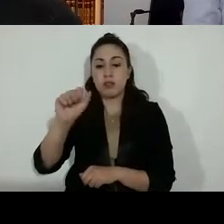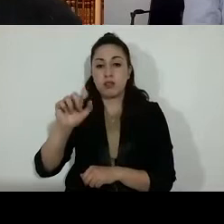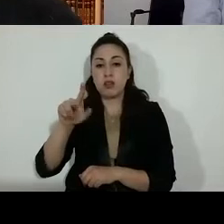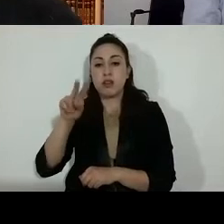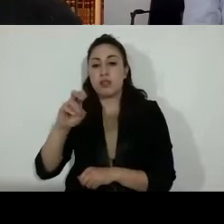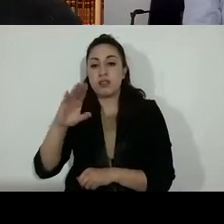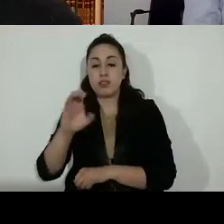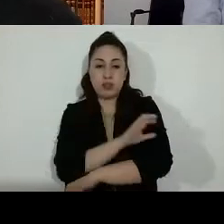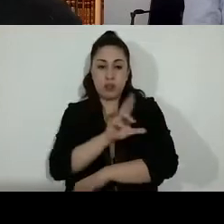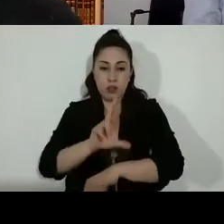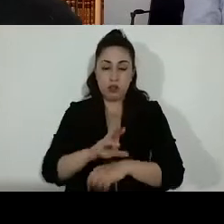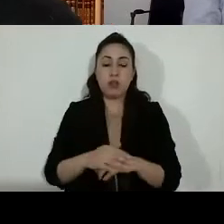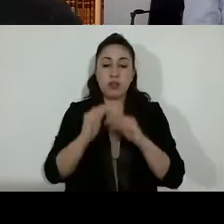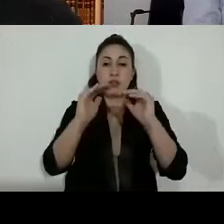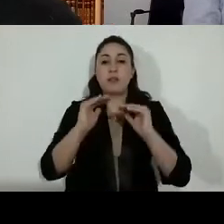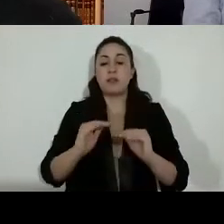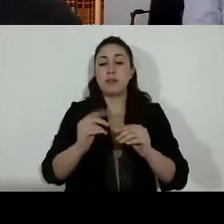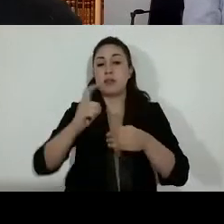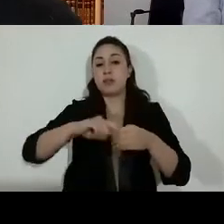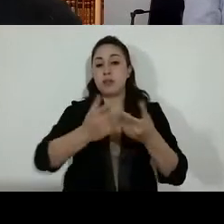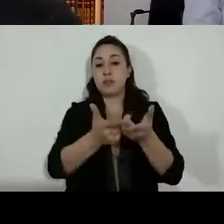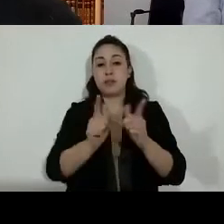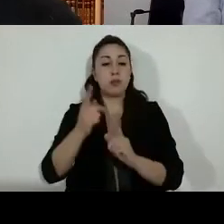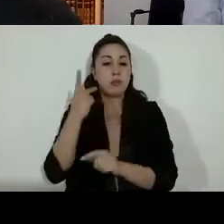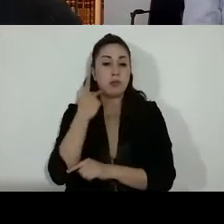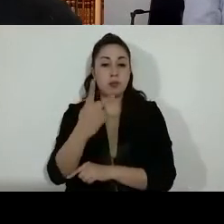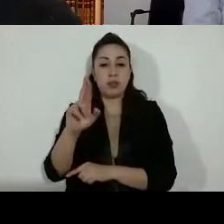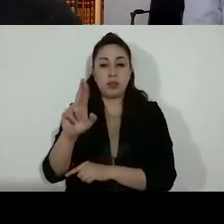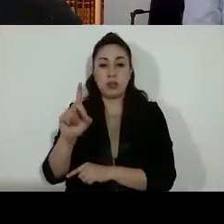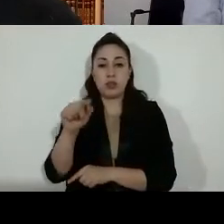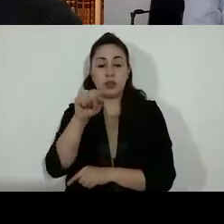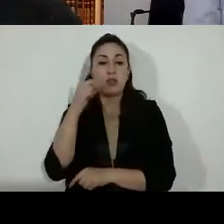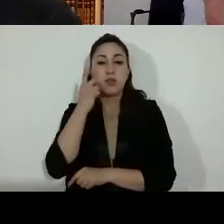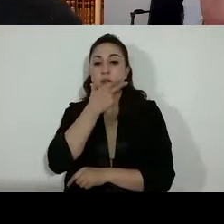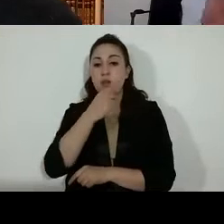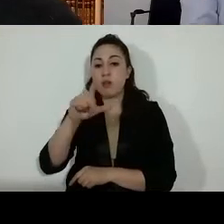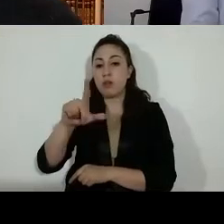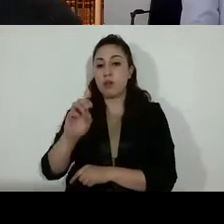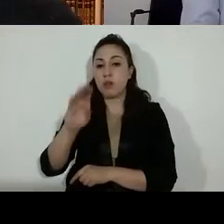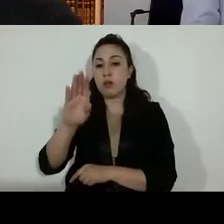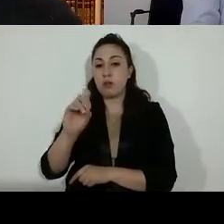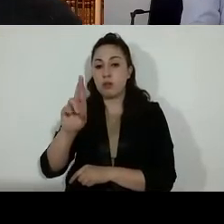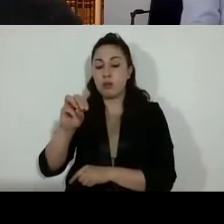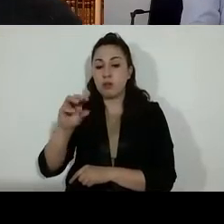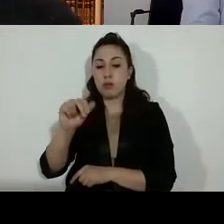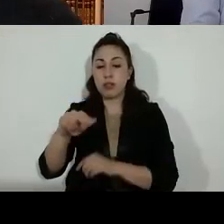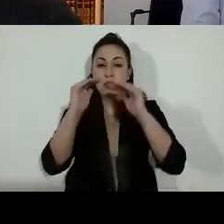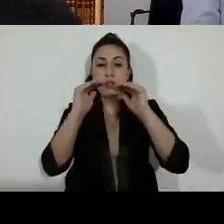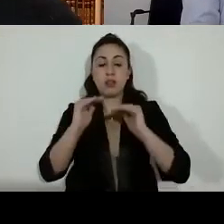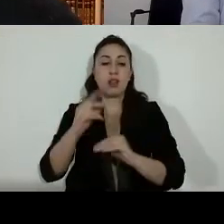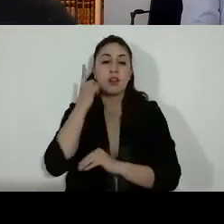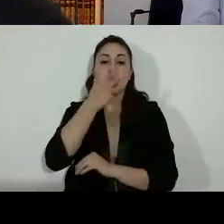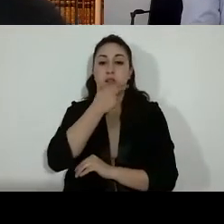vicecoordinadora. Del Grupo Parlamentario del PRD, el diputado Víctor Hugo Lobo Román, coordinador, y el diputado Jorge